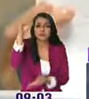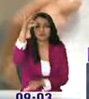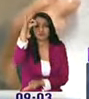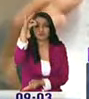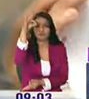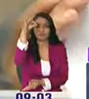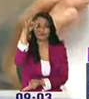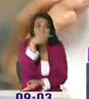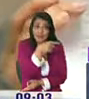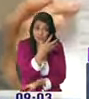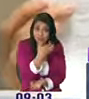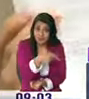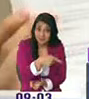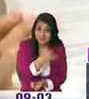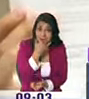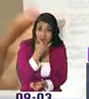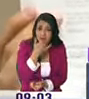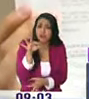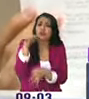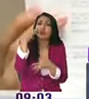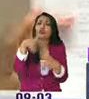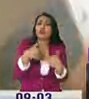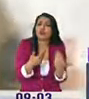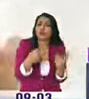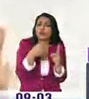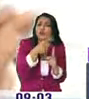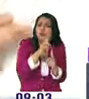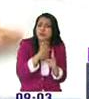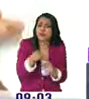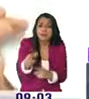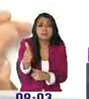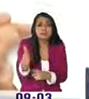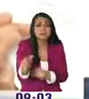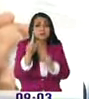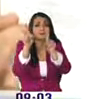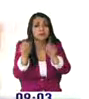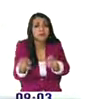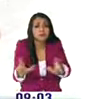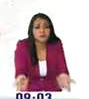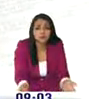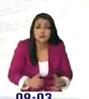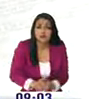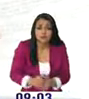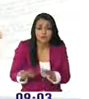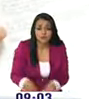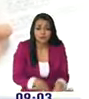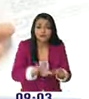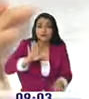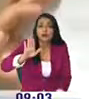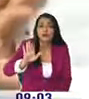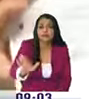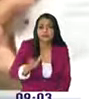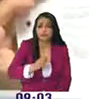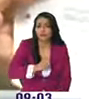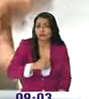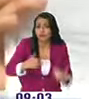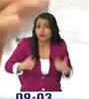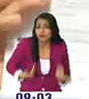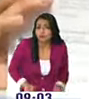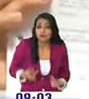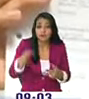Esto es lo que tratan de escandalizar. ¿Cómo lo obtuvo el señor Rivera? Tienen que preguntarle a él si estaba en la computadora de él. Pero esto es un